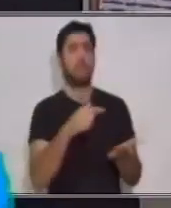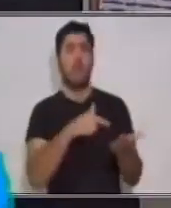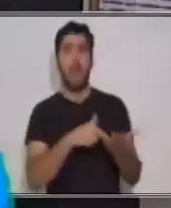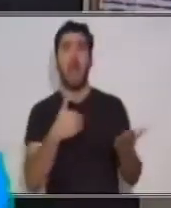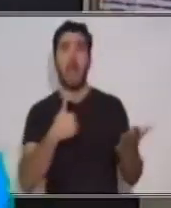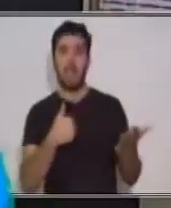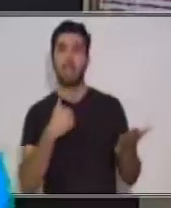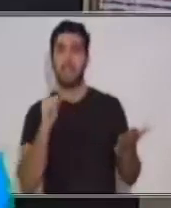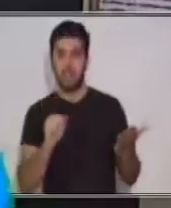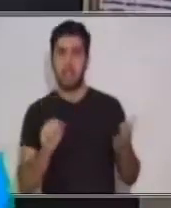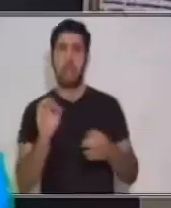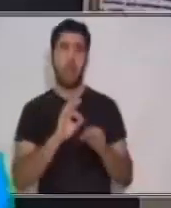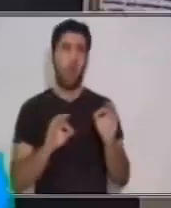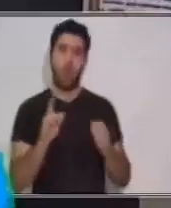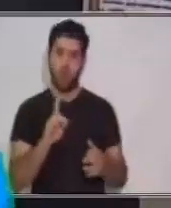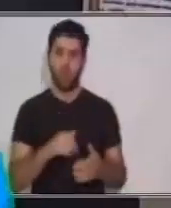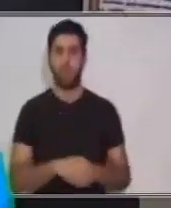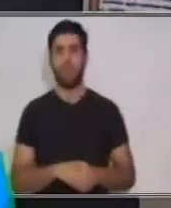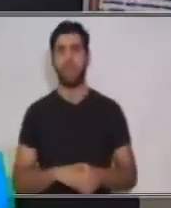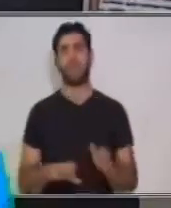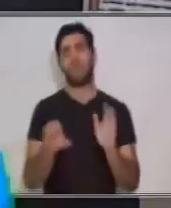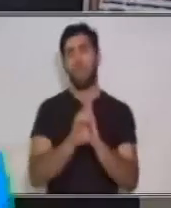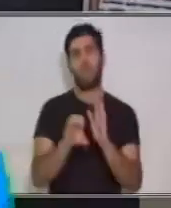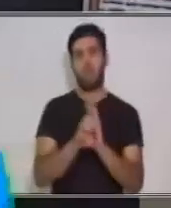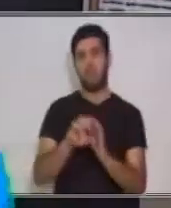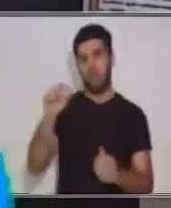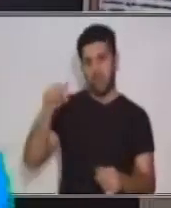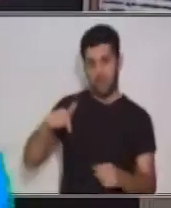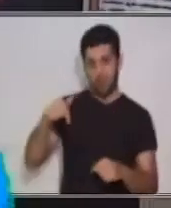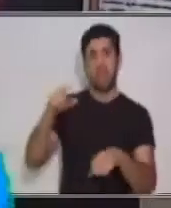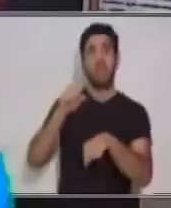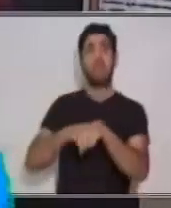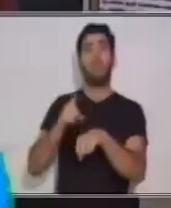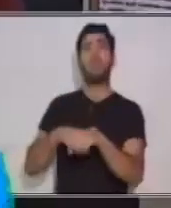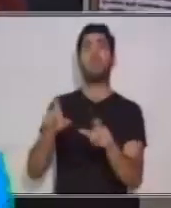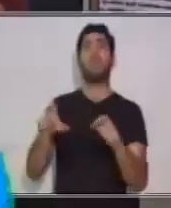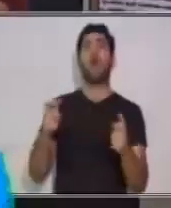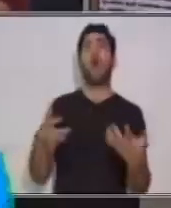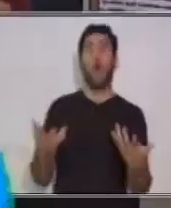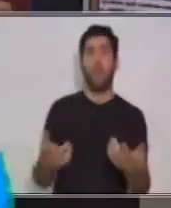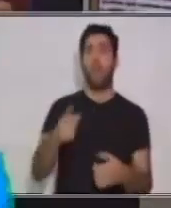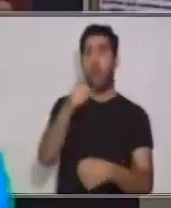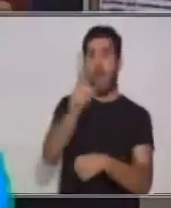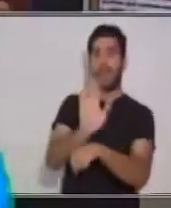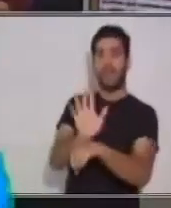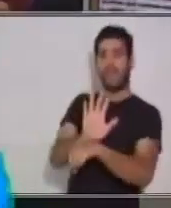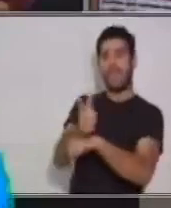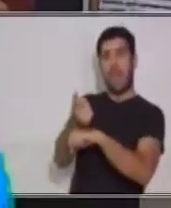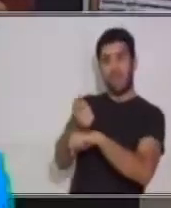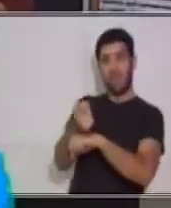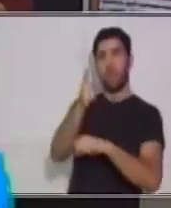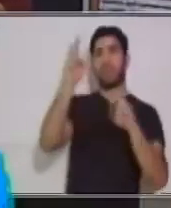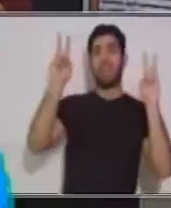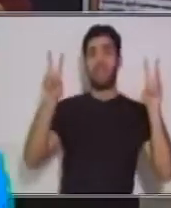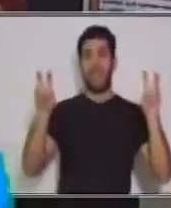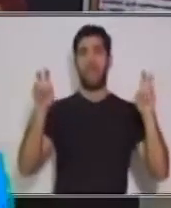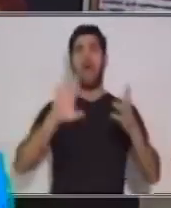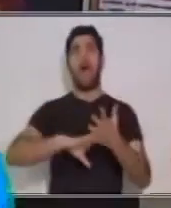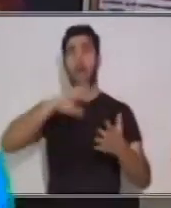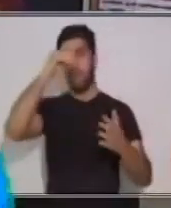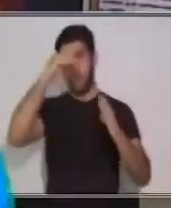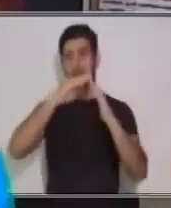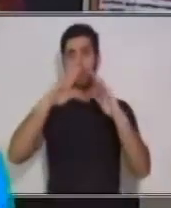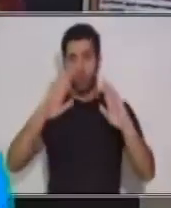En la televisión, ¿cómo estamos aprendiendo en este momento? Estamos aprendiendo con el programa Aprendo en Casa. Y también en televisión puedes